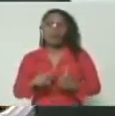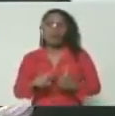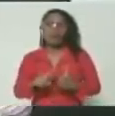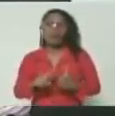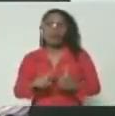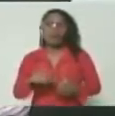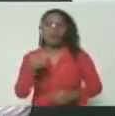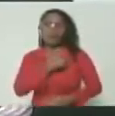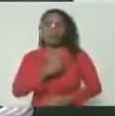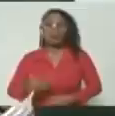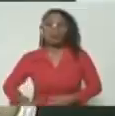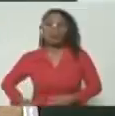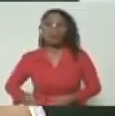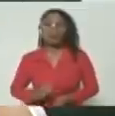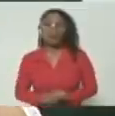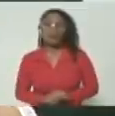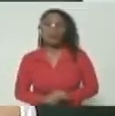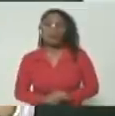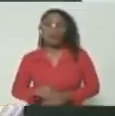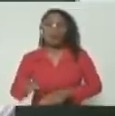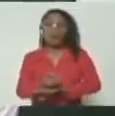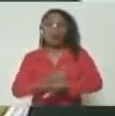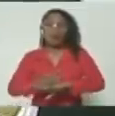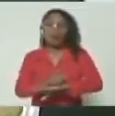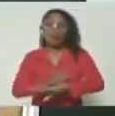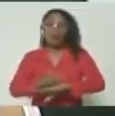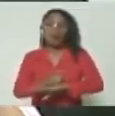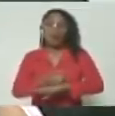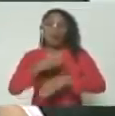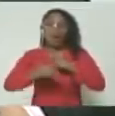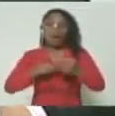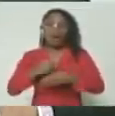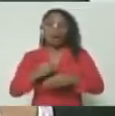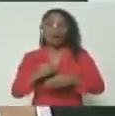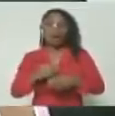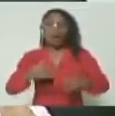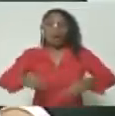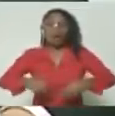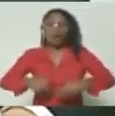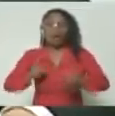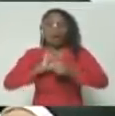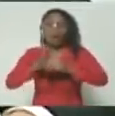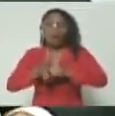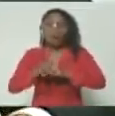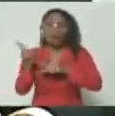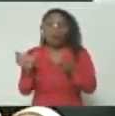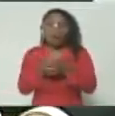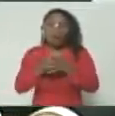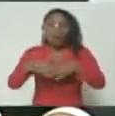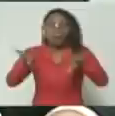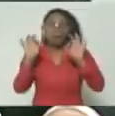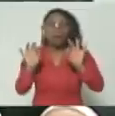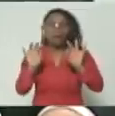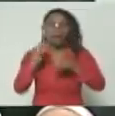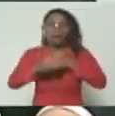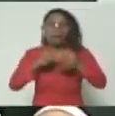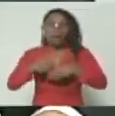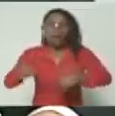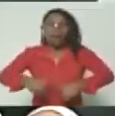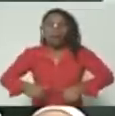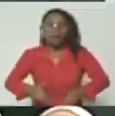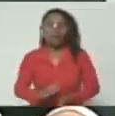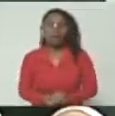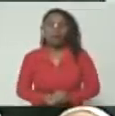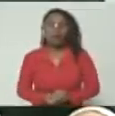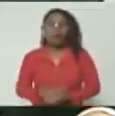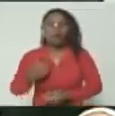Presidente, el gobierno hace esfuerzos por el combate del COVID. Yo estoy en esa comisión especial y estamos haciendo un esfuerzo.